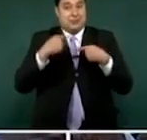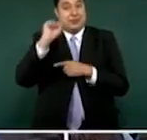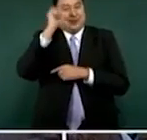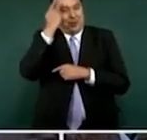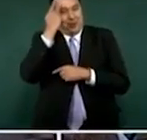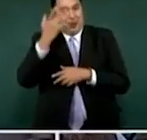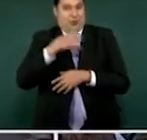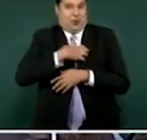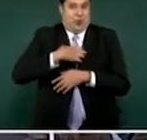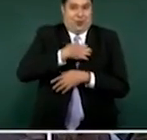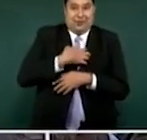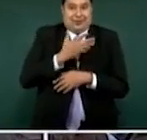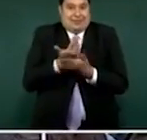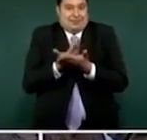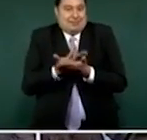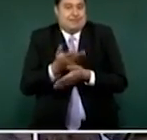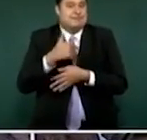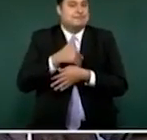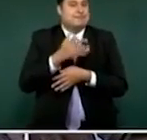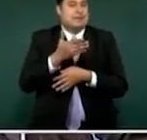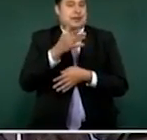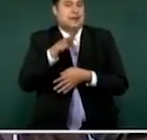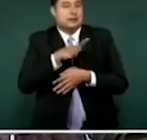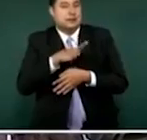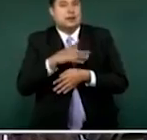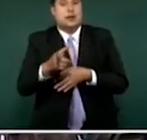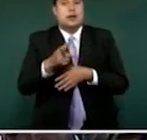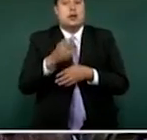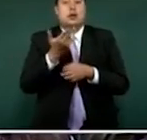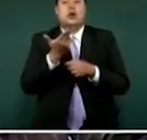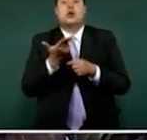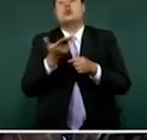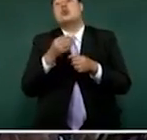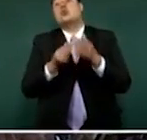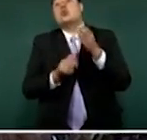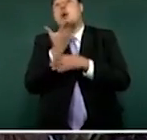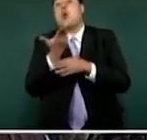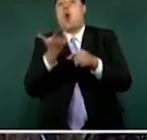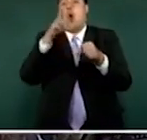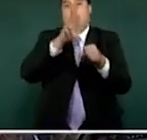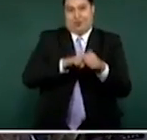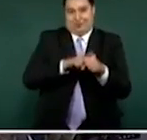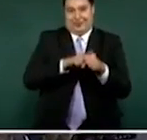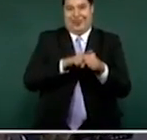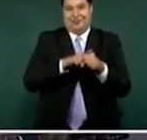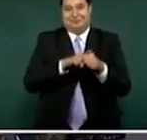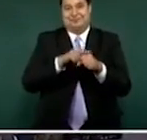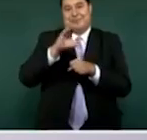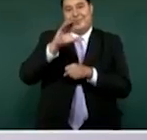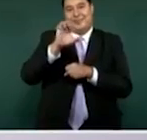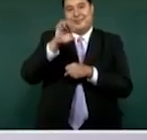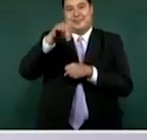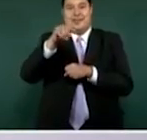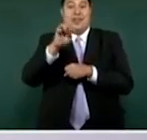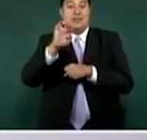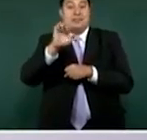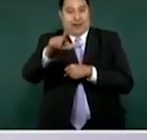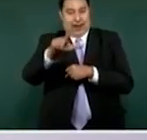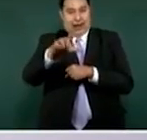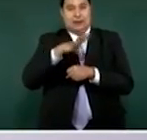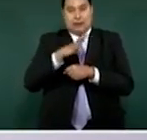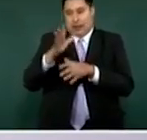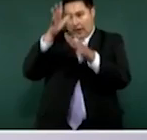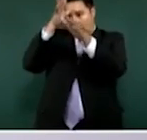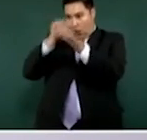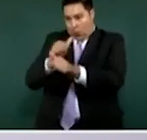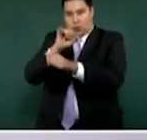potosinos, señor presidente, en materia del Hospital Central. El hecho del acuerdo que hemos logrado con el INSABI, con